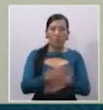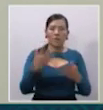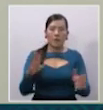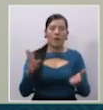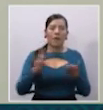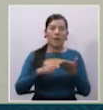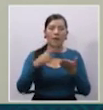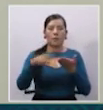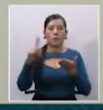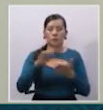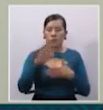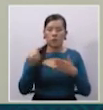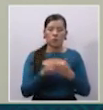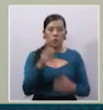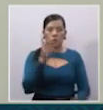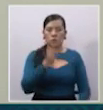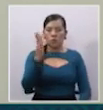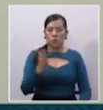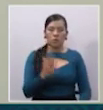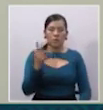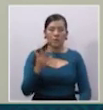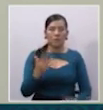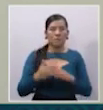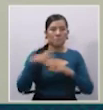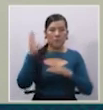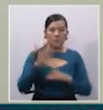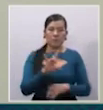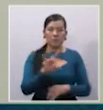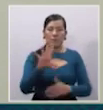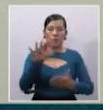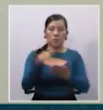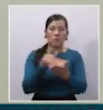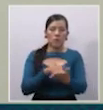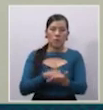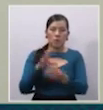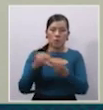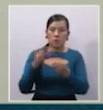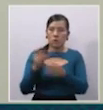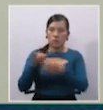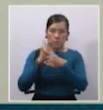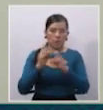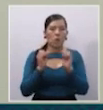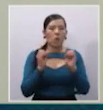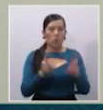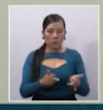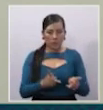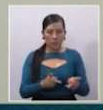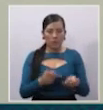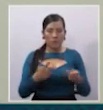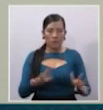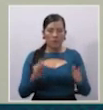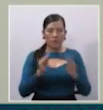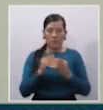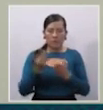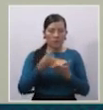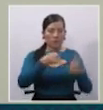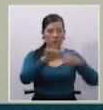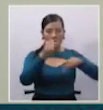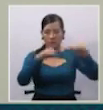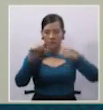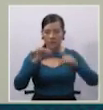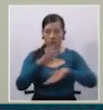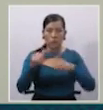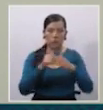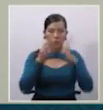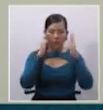igual con más de dos tercios, 75 millones de dólares para que de igual forma se